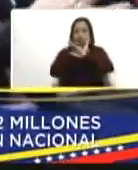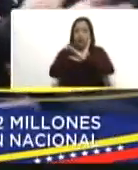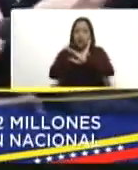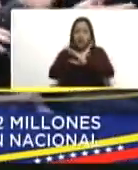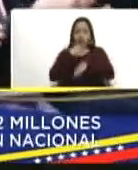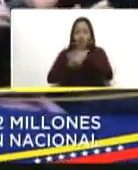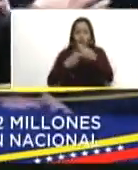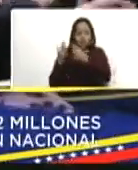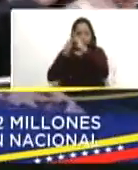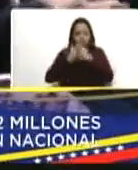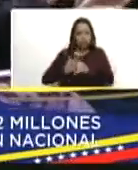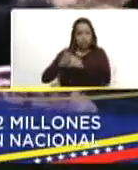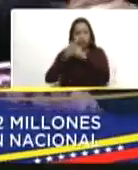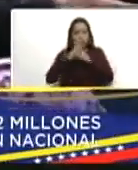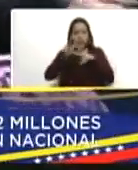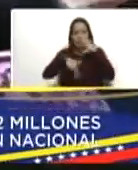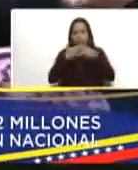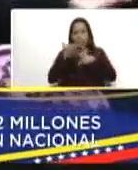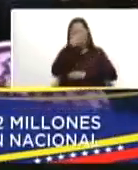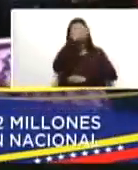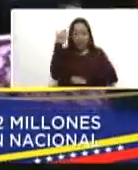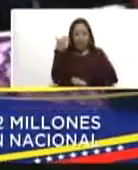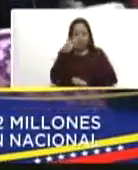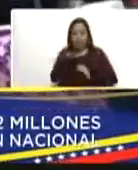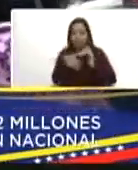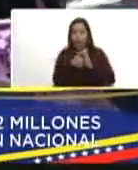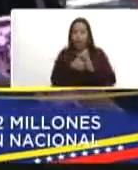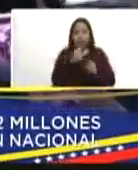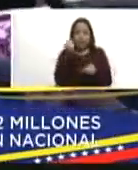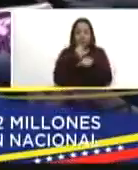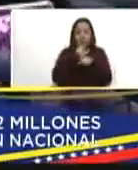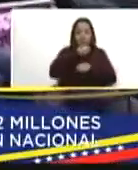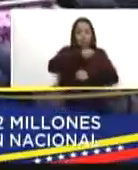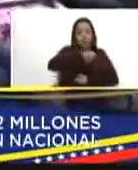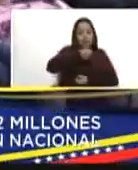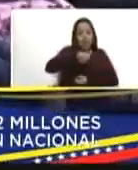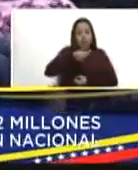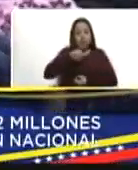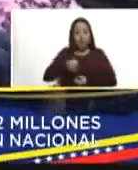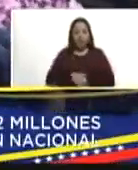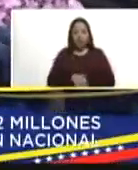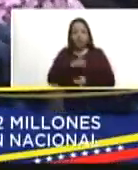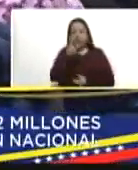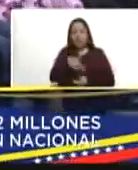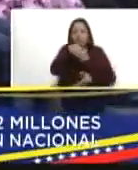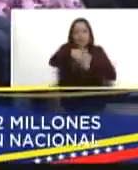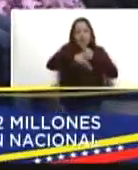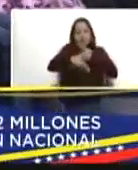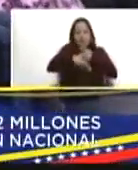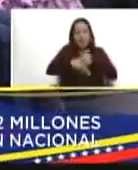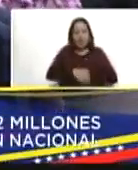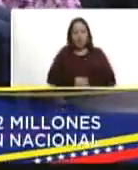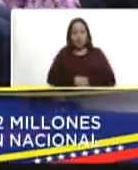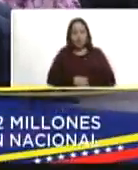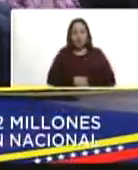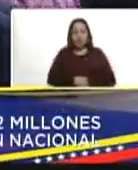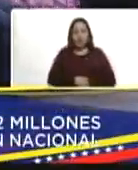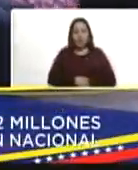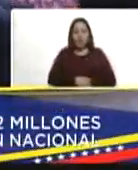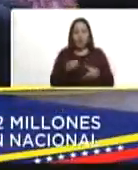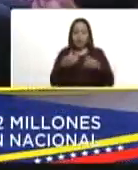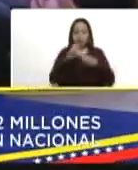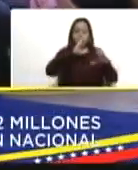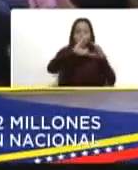imperialista No se les olvide periodista portales redes medios y